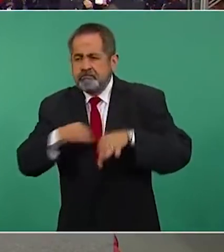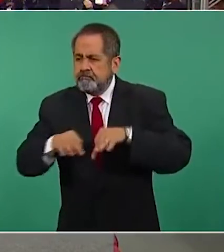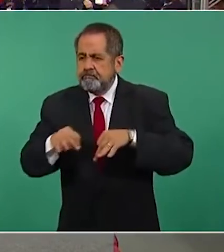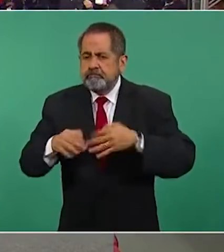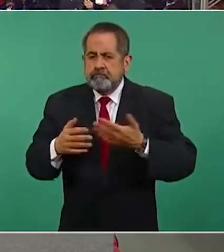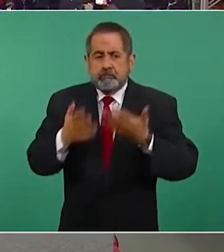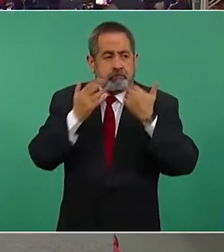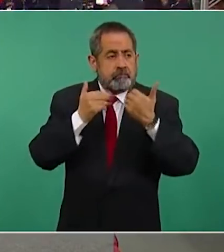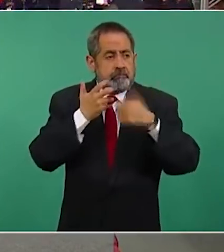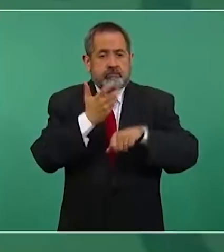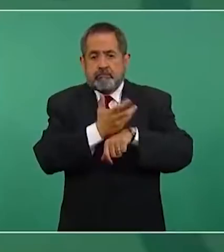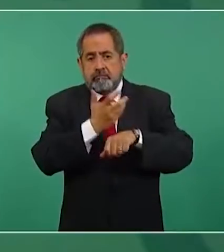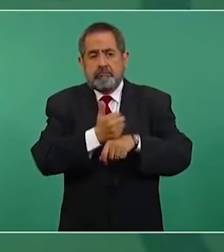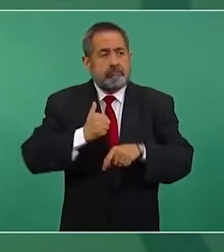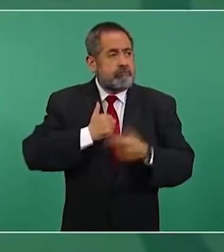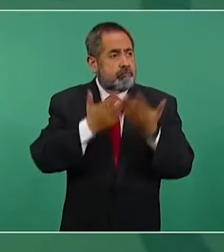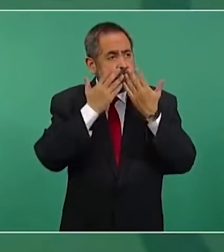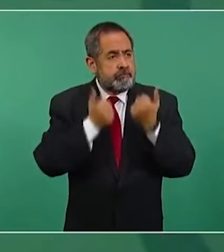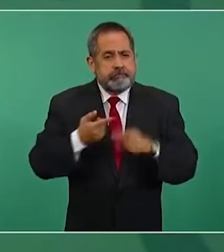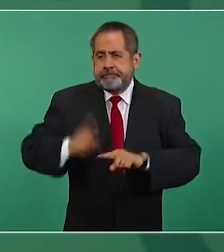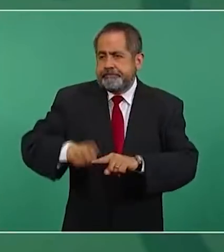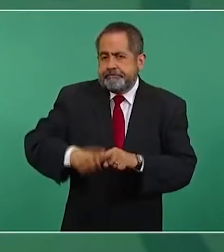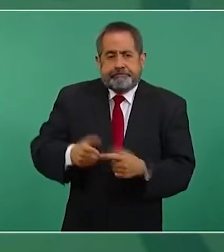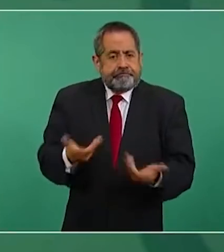en eeuu en canadá